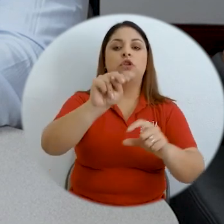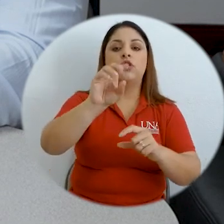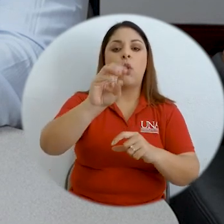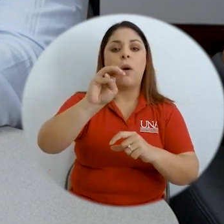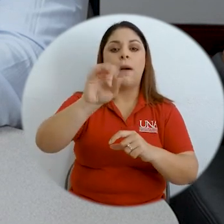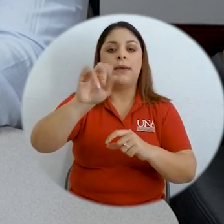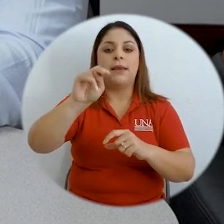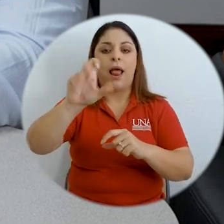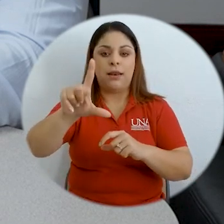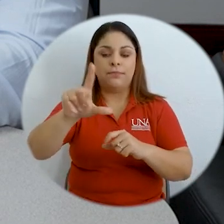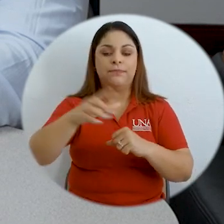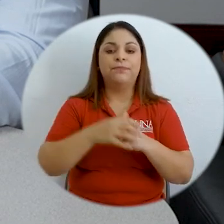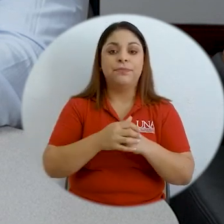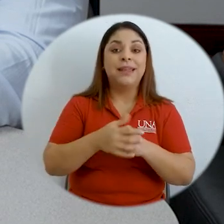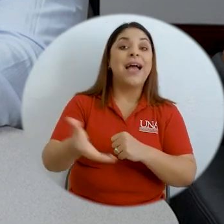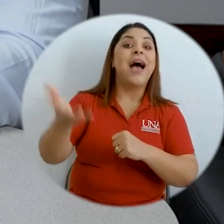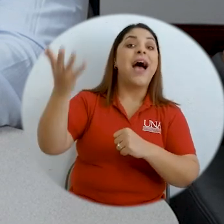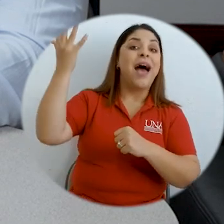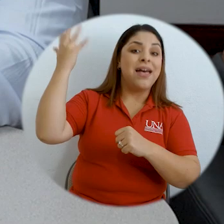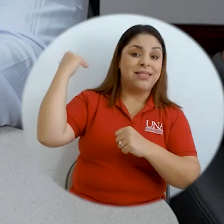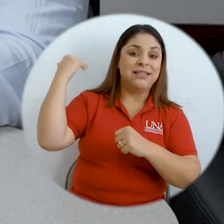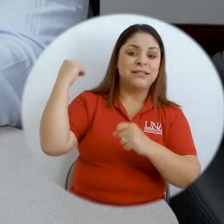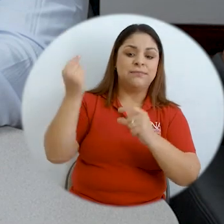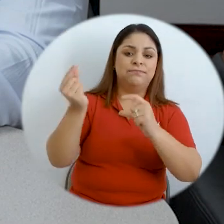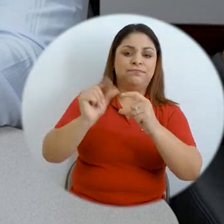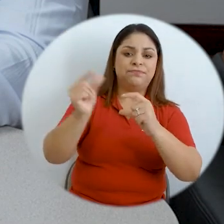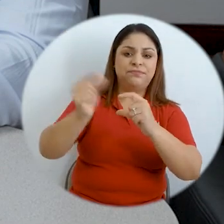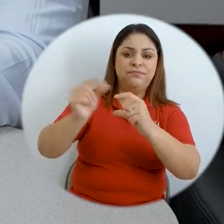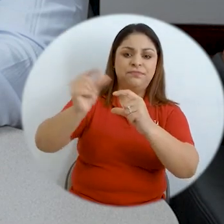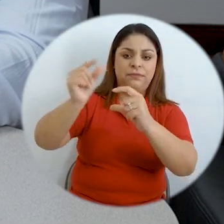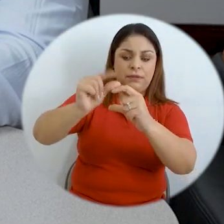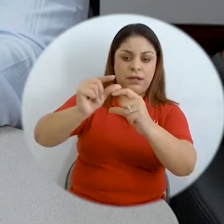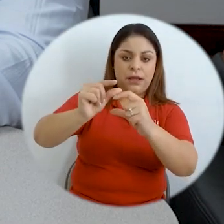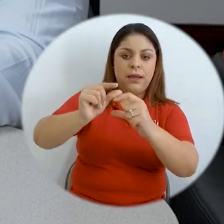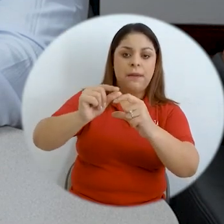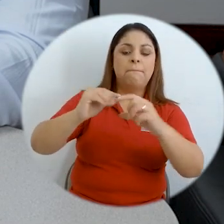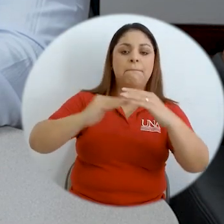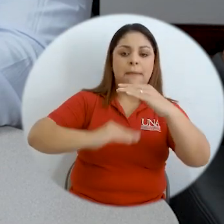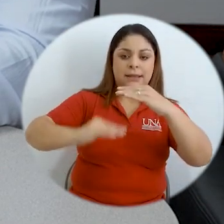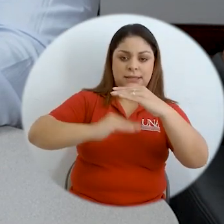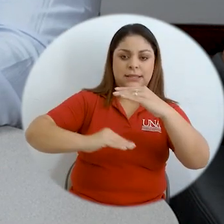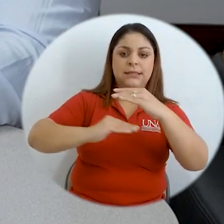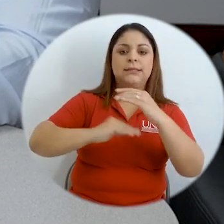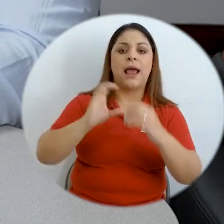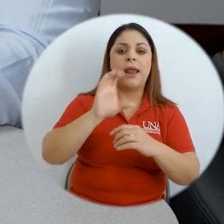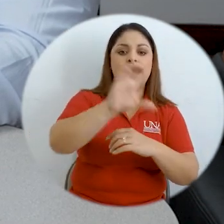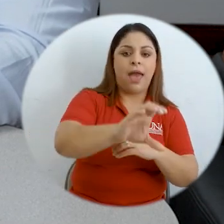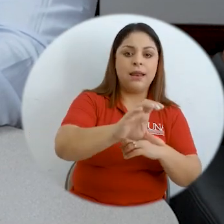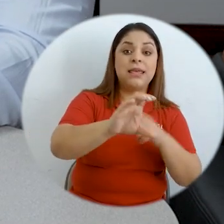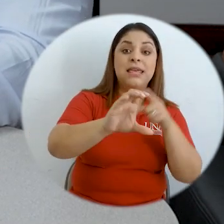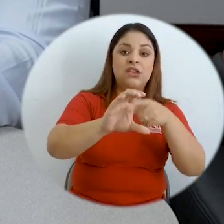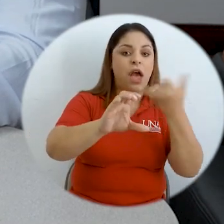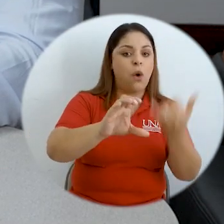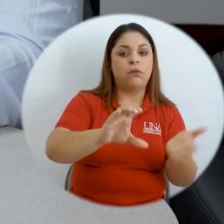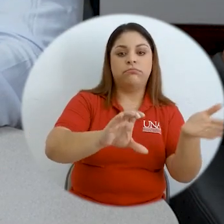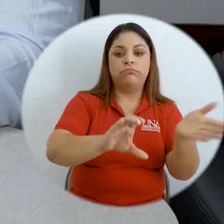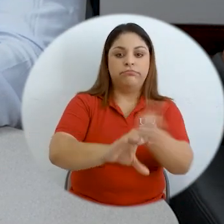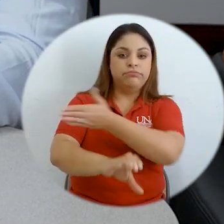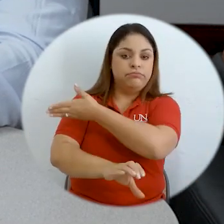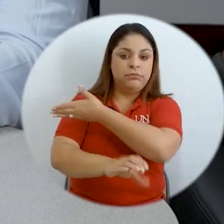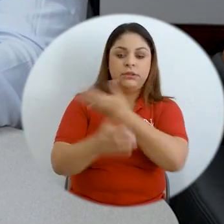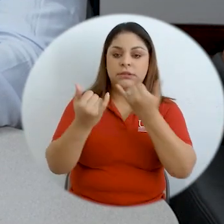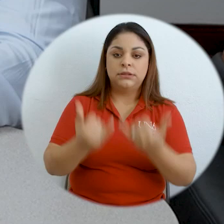los aumentos en el pasado iban a la base salarial y generaban una nueva base, todo eso se eliminó. Y además de